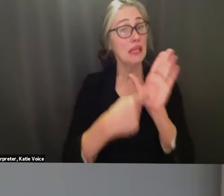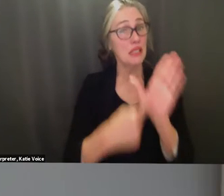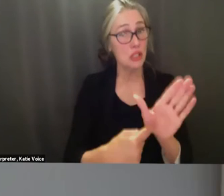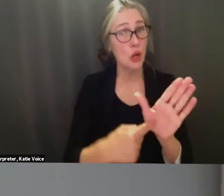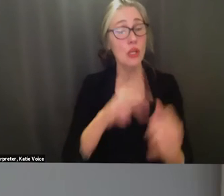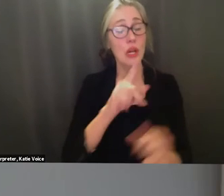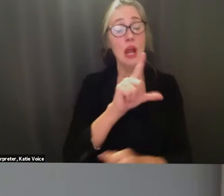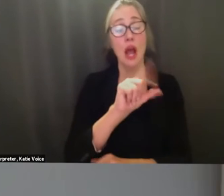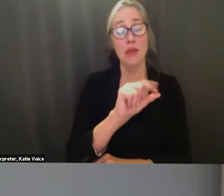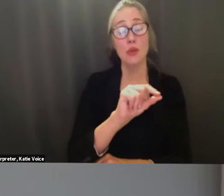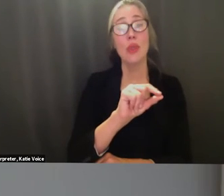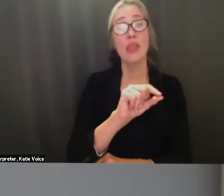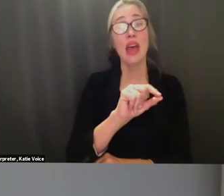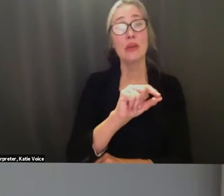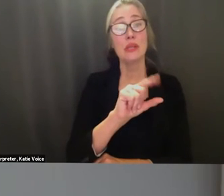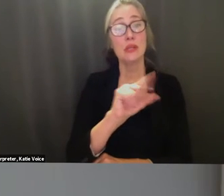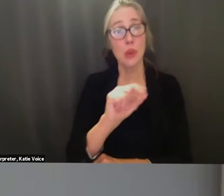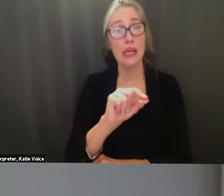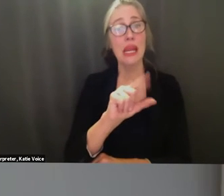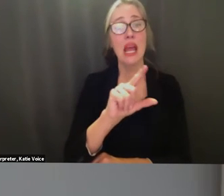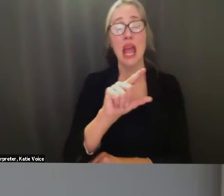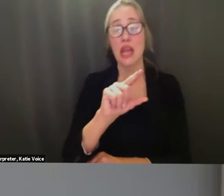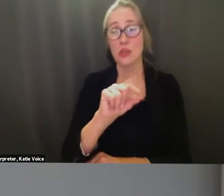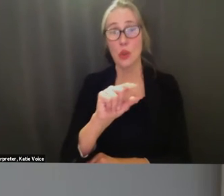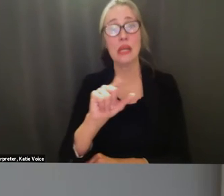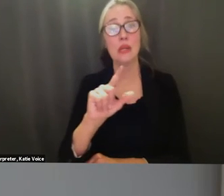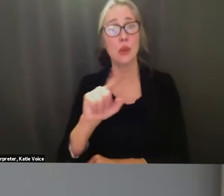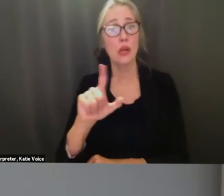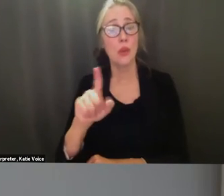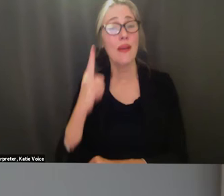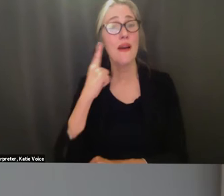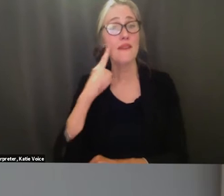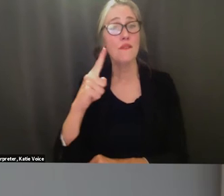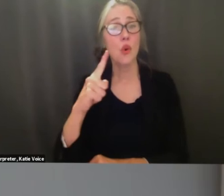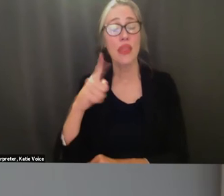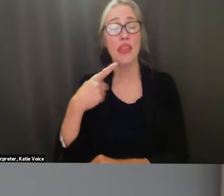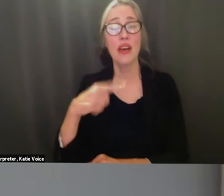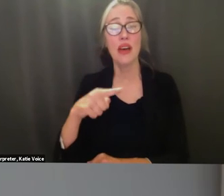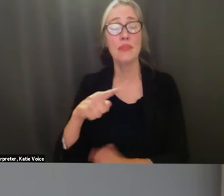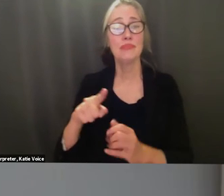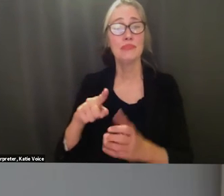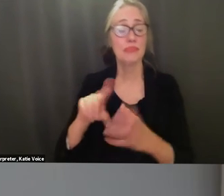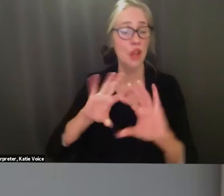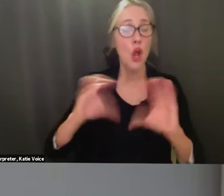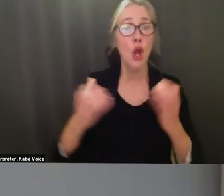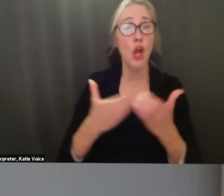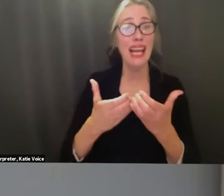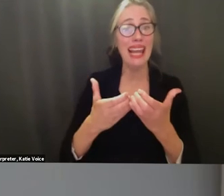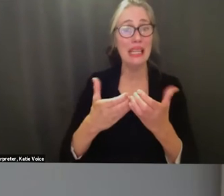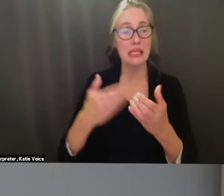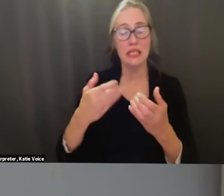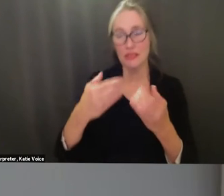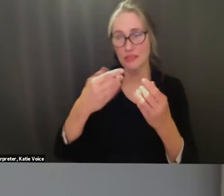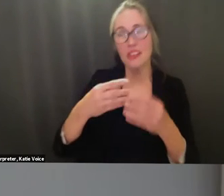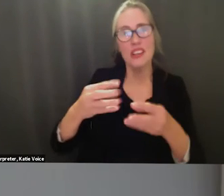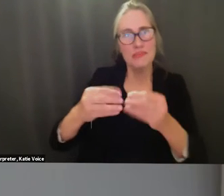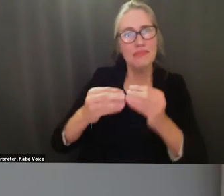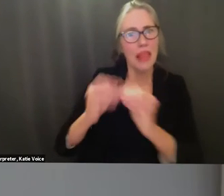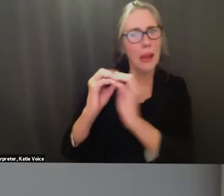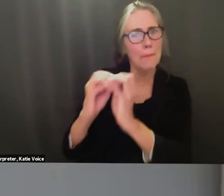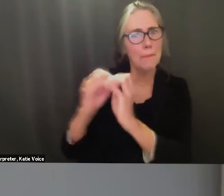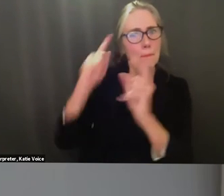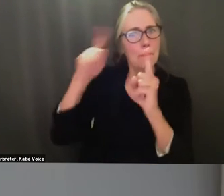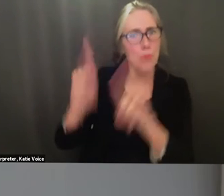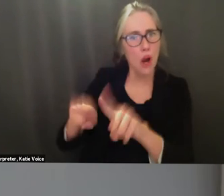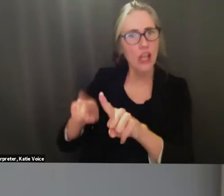solicitud de aceptación de la divulgación de la Asociación de Maestros de Santa Bárbara y la Asociación de Empleados Escolares de California, conforme al